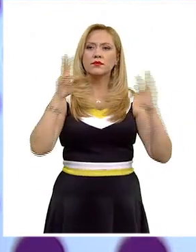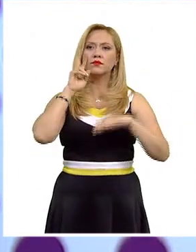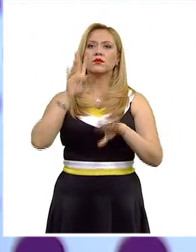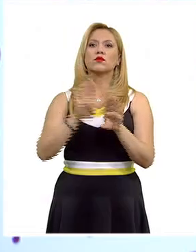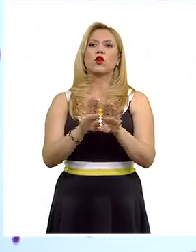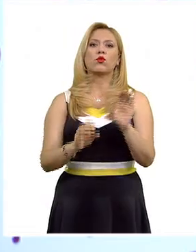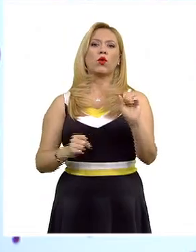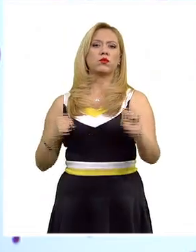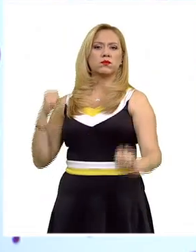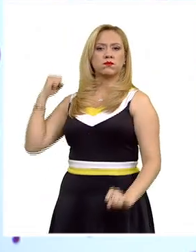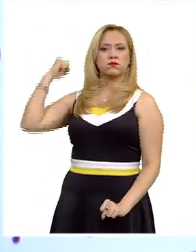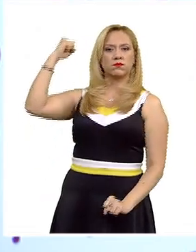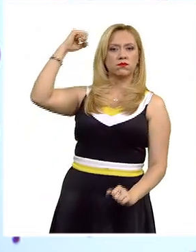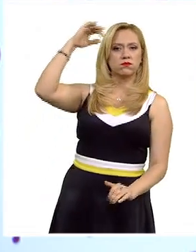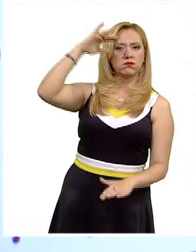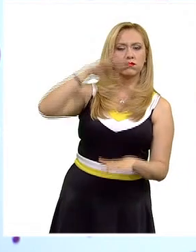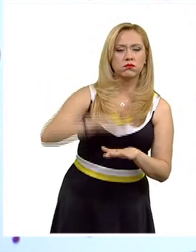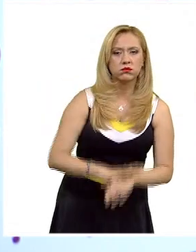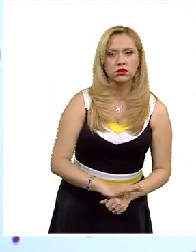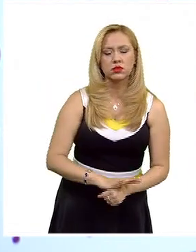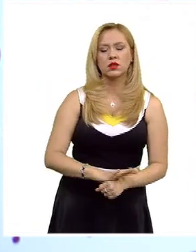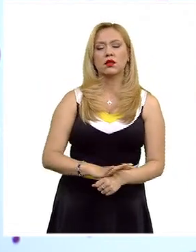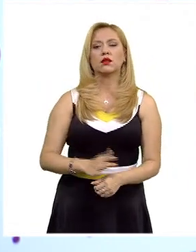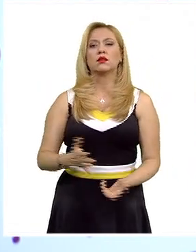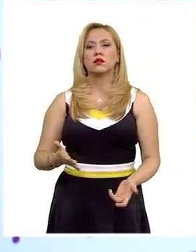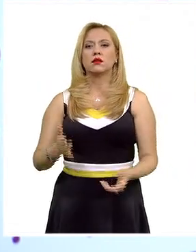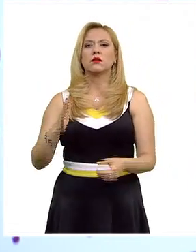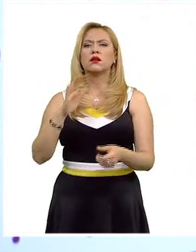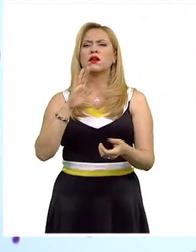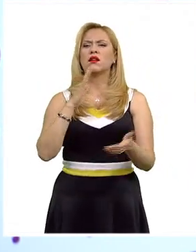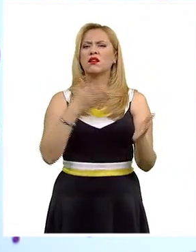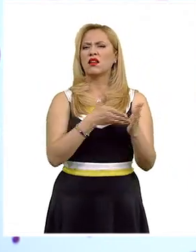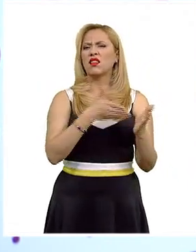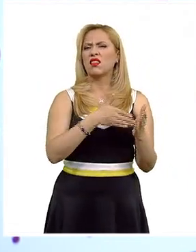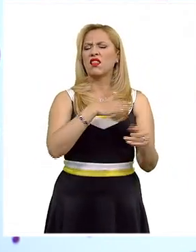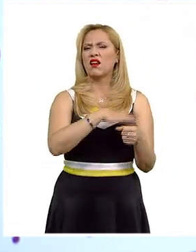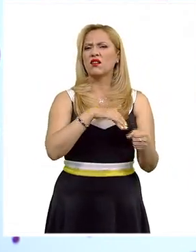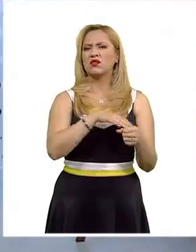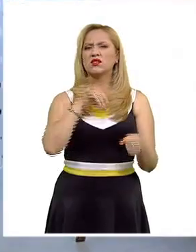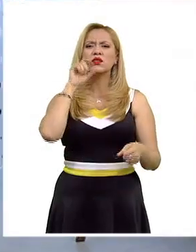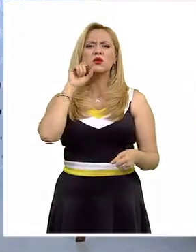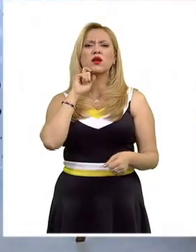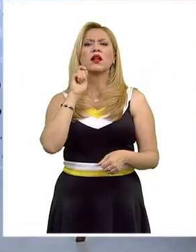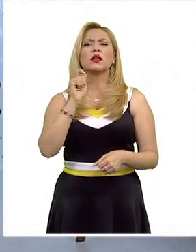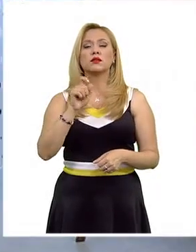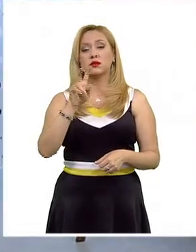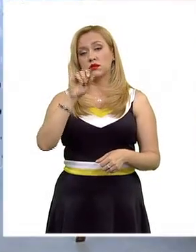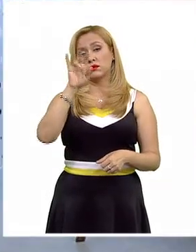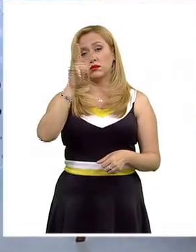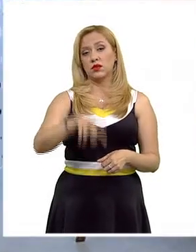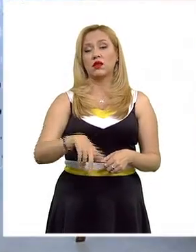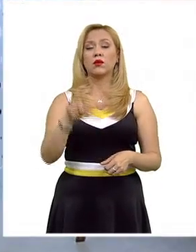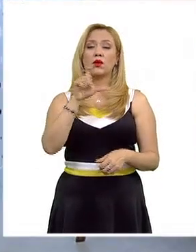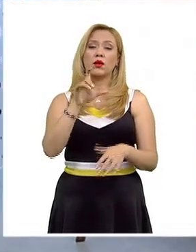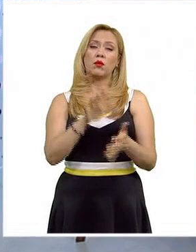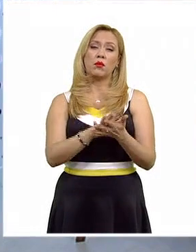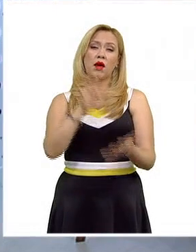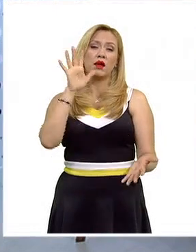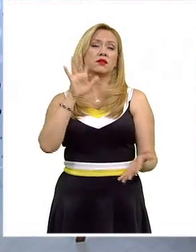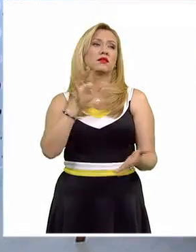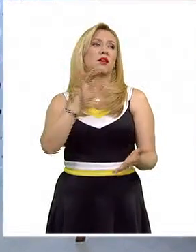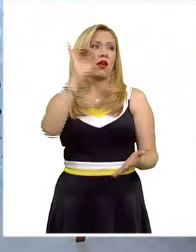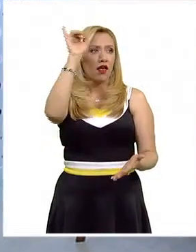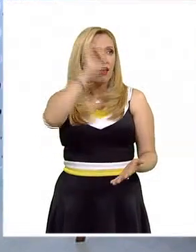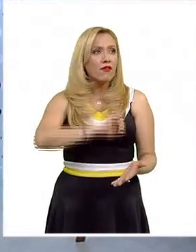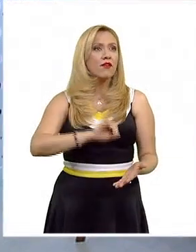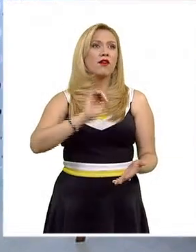poder. Es muy importante cuando hablamos de acoso sexual reconocer que regularmente se dan en ámbitos de relaciones de poder y por